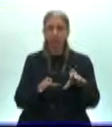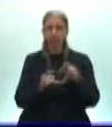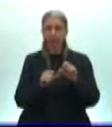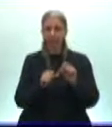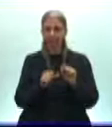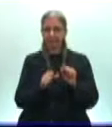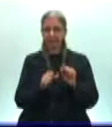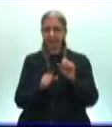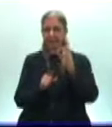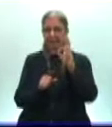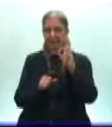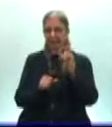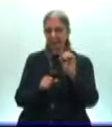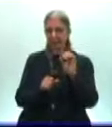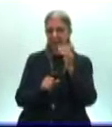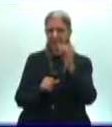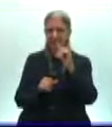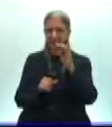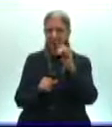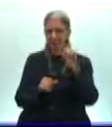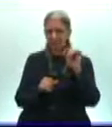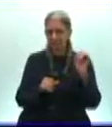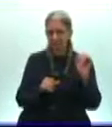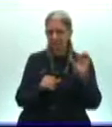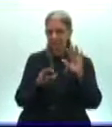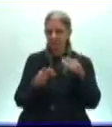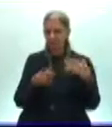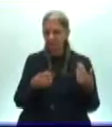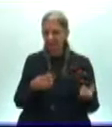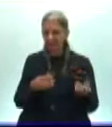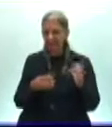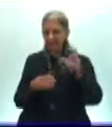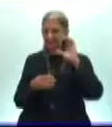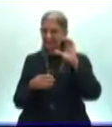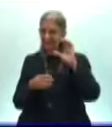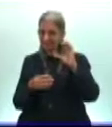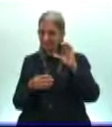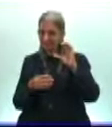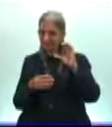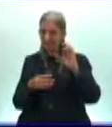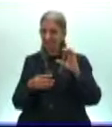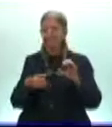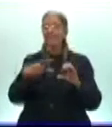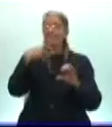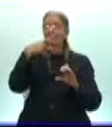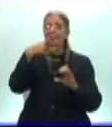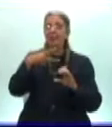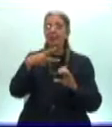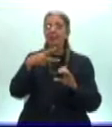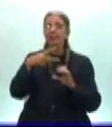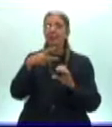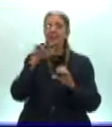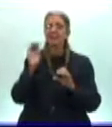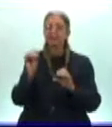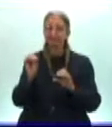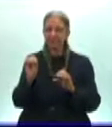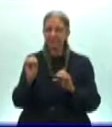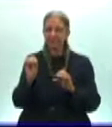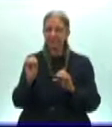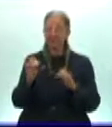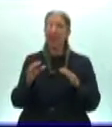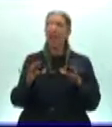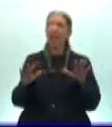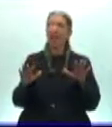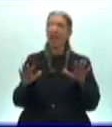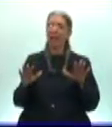una inecuación equivalente. Pero observen que en este caso C es mayor que cero. ¿Qué sucede